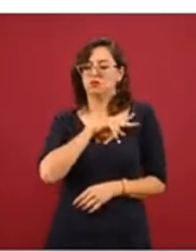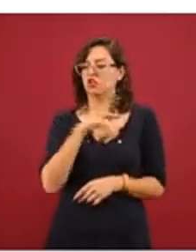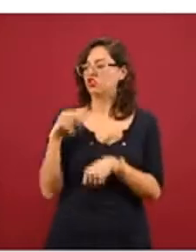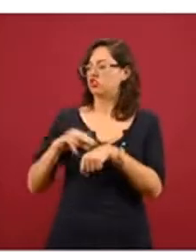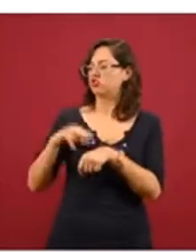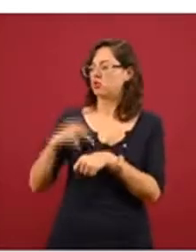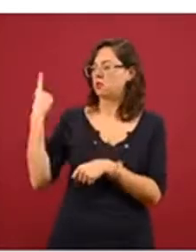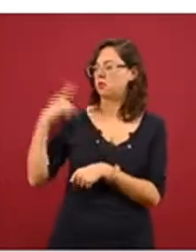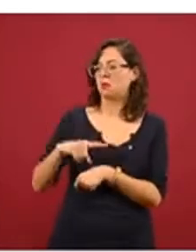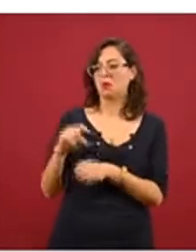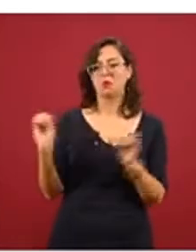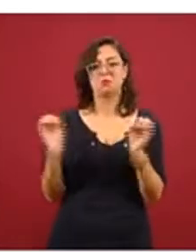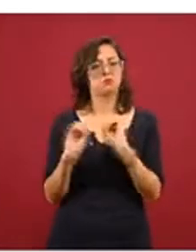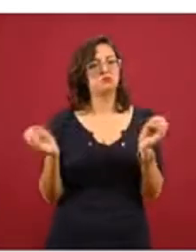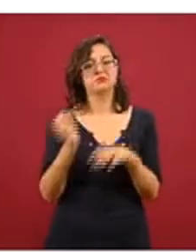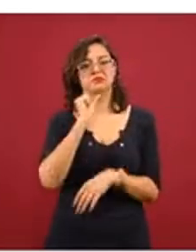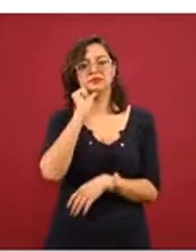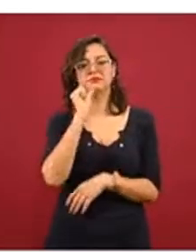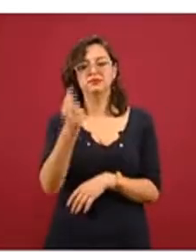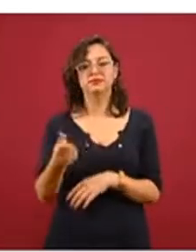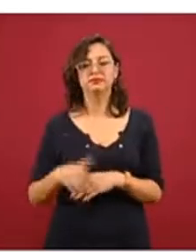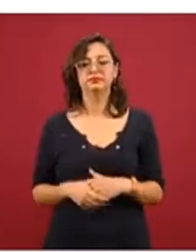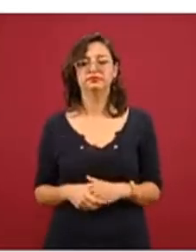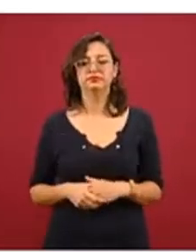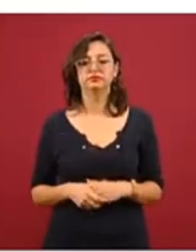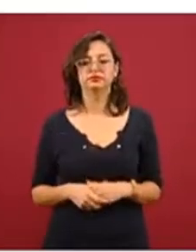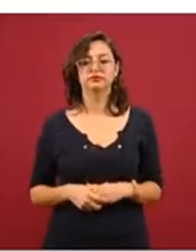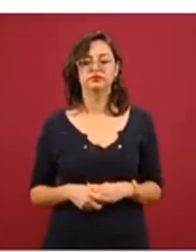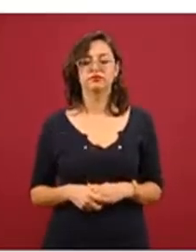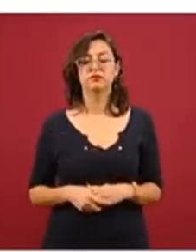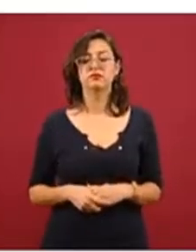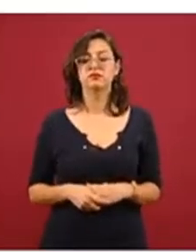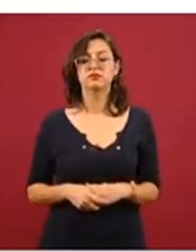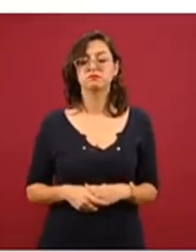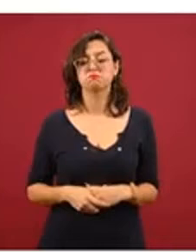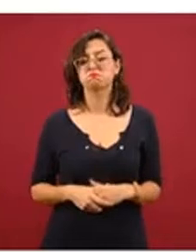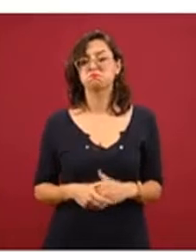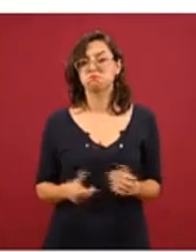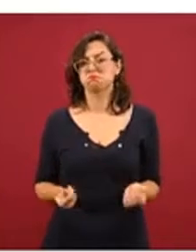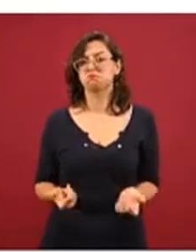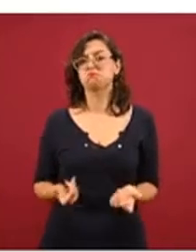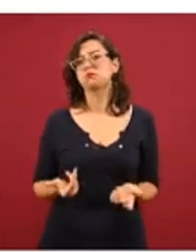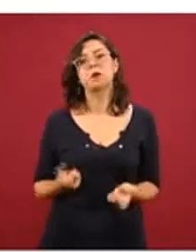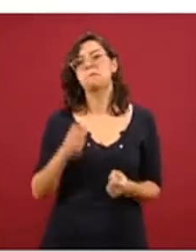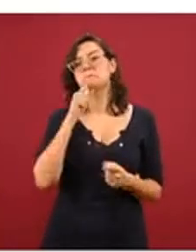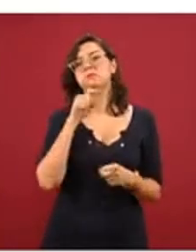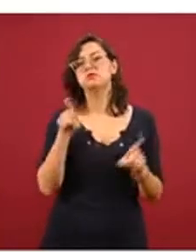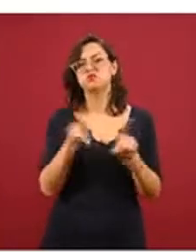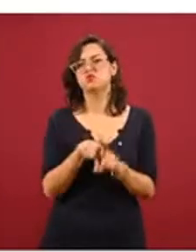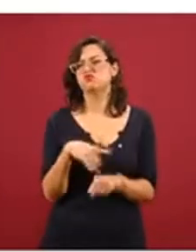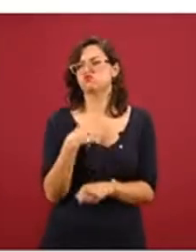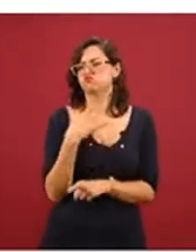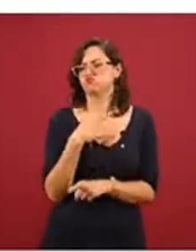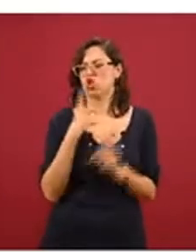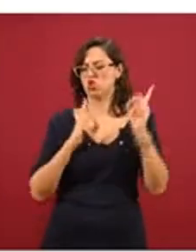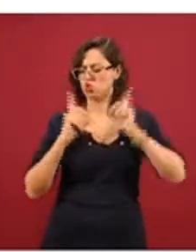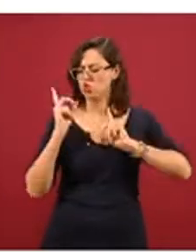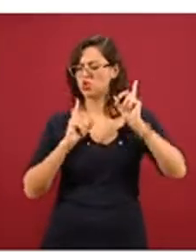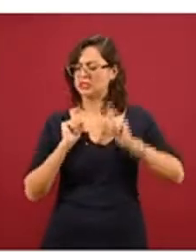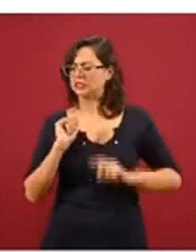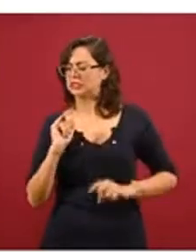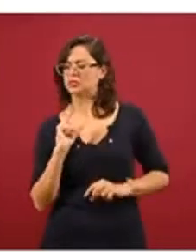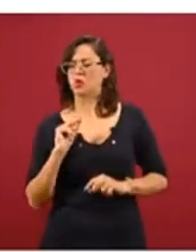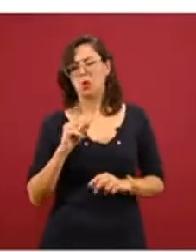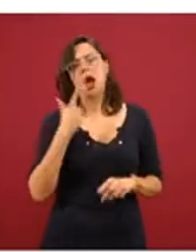médico las envió a realizárselas, sino un poco en base al comentario anterior, ellas quisieron saber